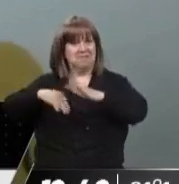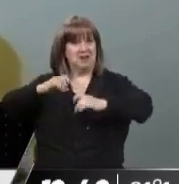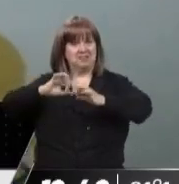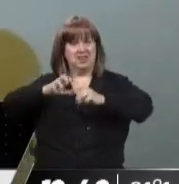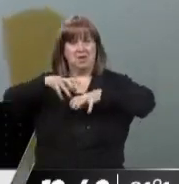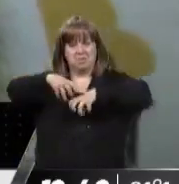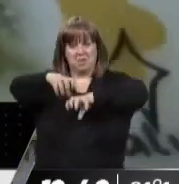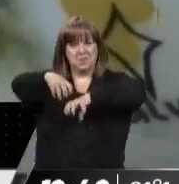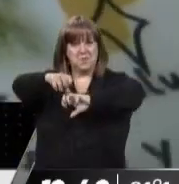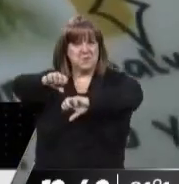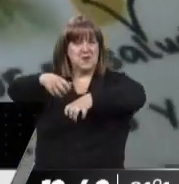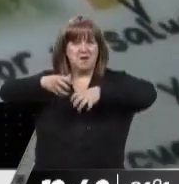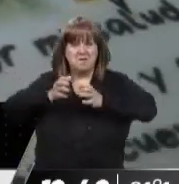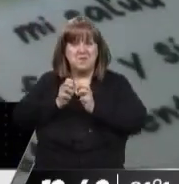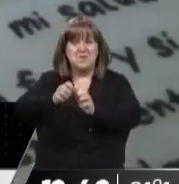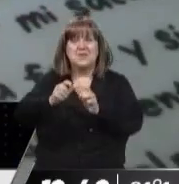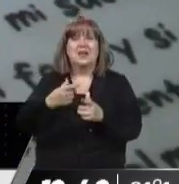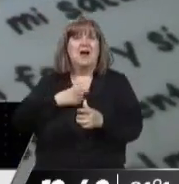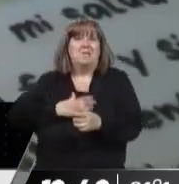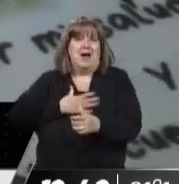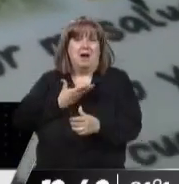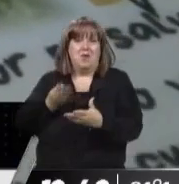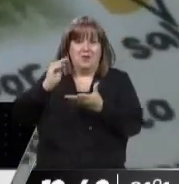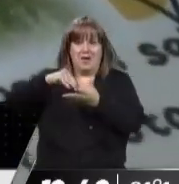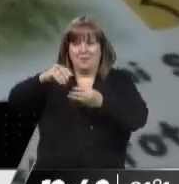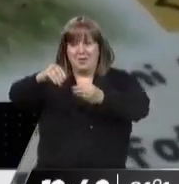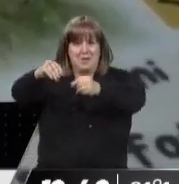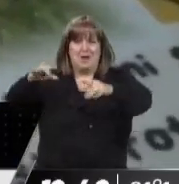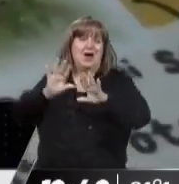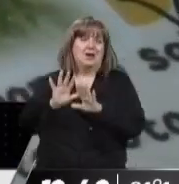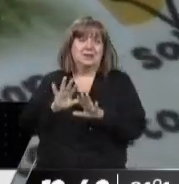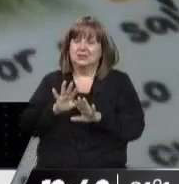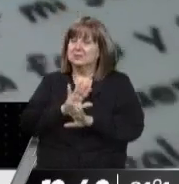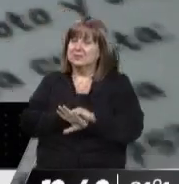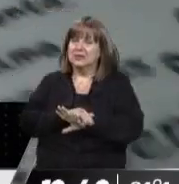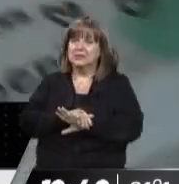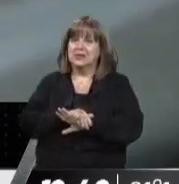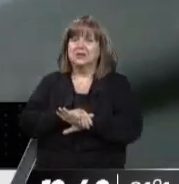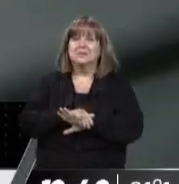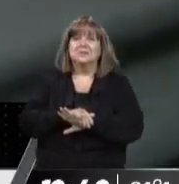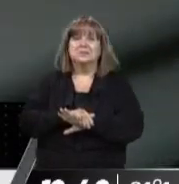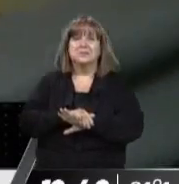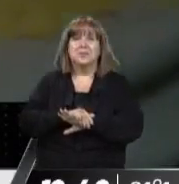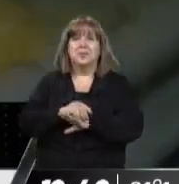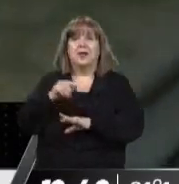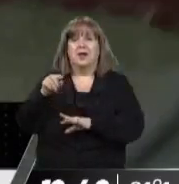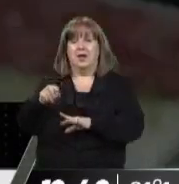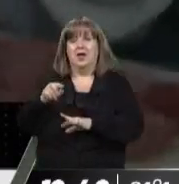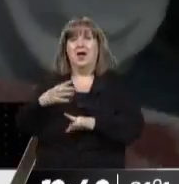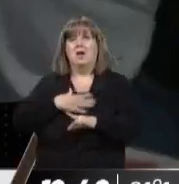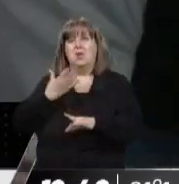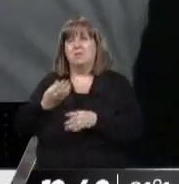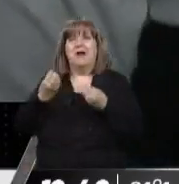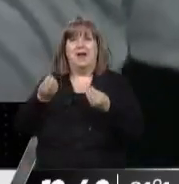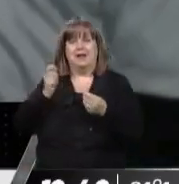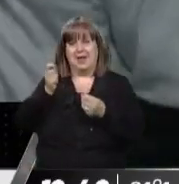Hecho todo a mano. El amor que le ponemos siempre a las comidas del comedor, vos lo conocés. Y bueno, en este caso el amor que le